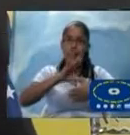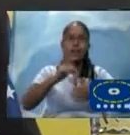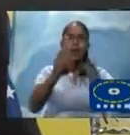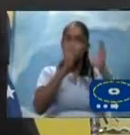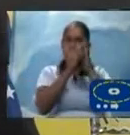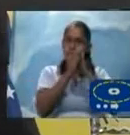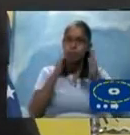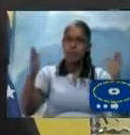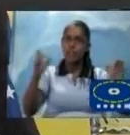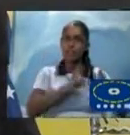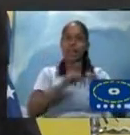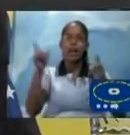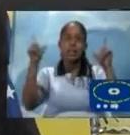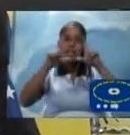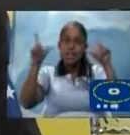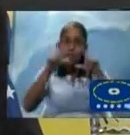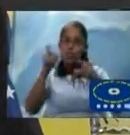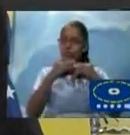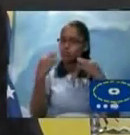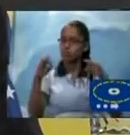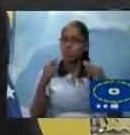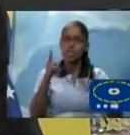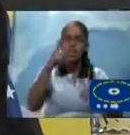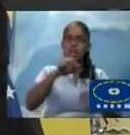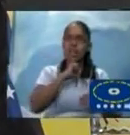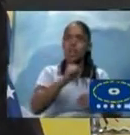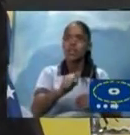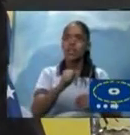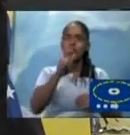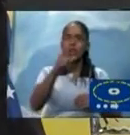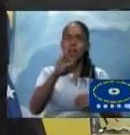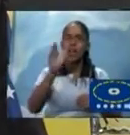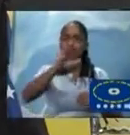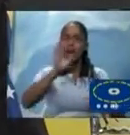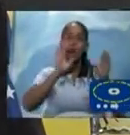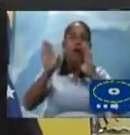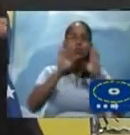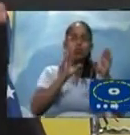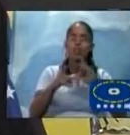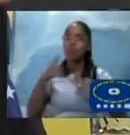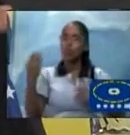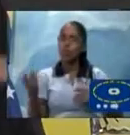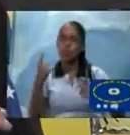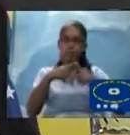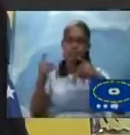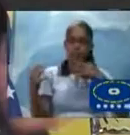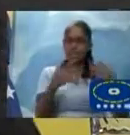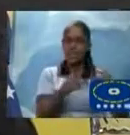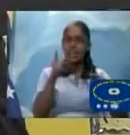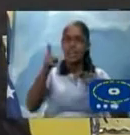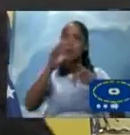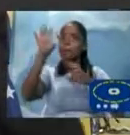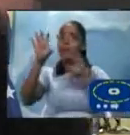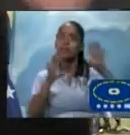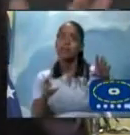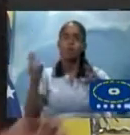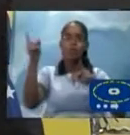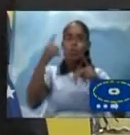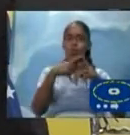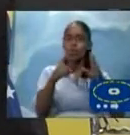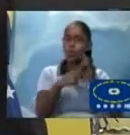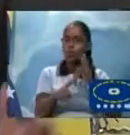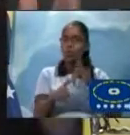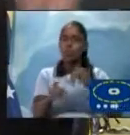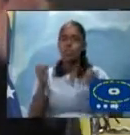Prende la televisión secular y eso, bueno, pues están anunciando, ¿no?, que es este país contra el otro,